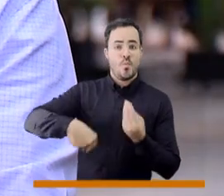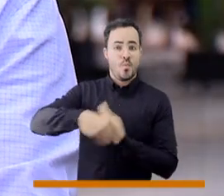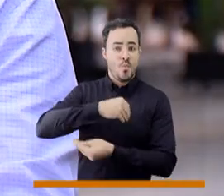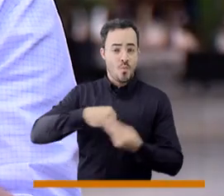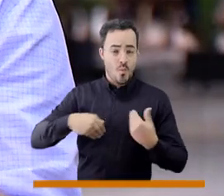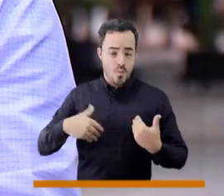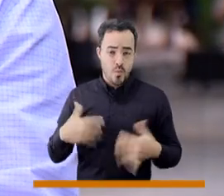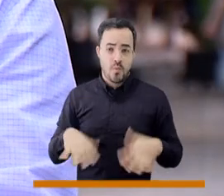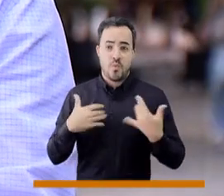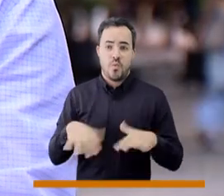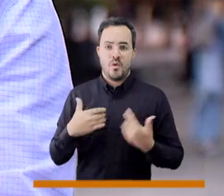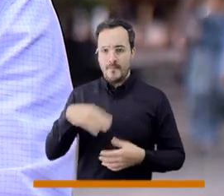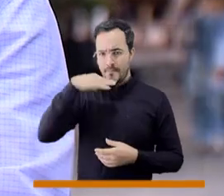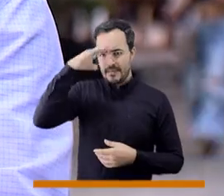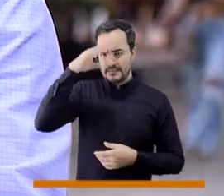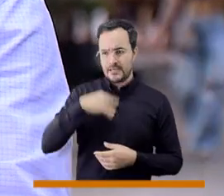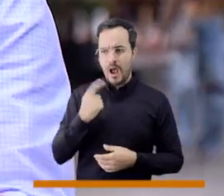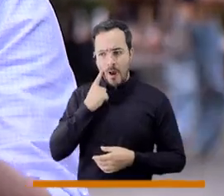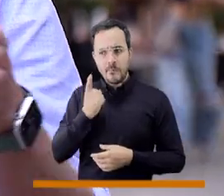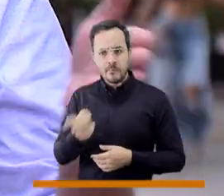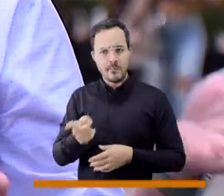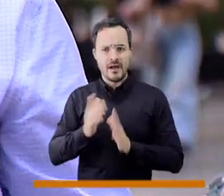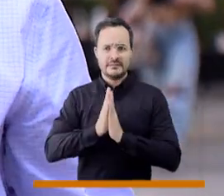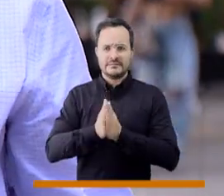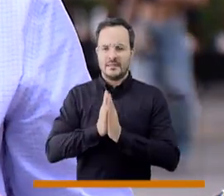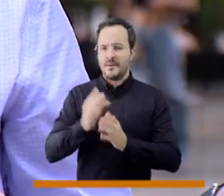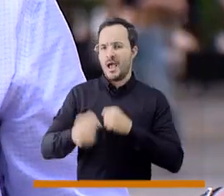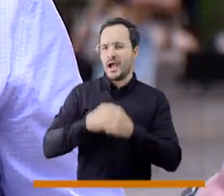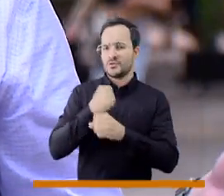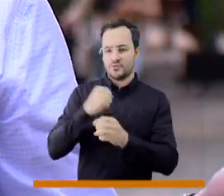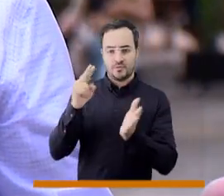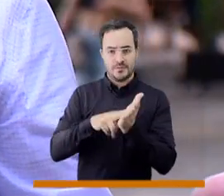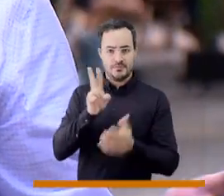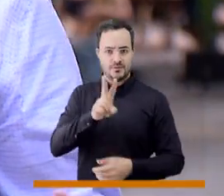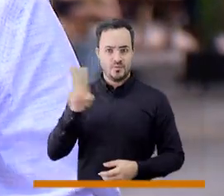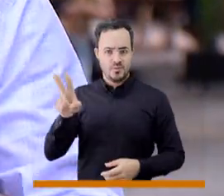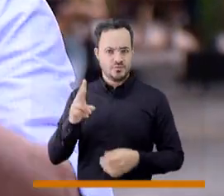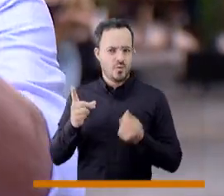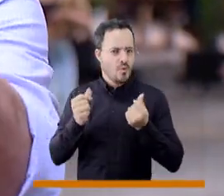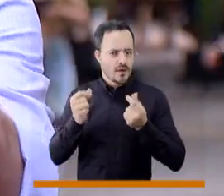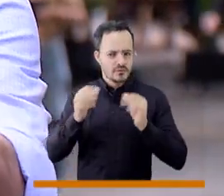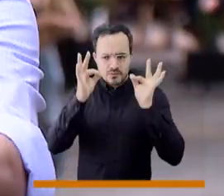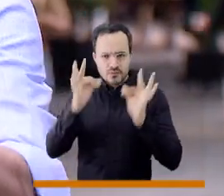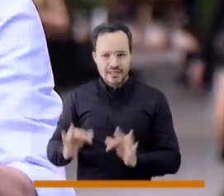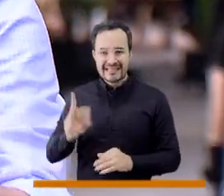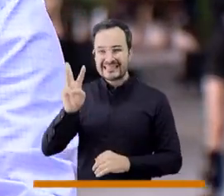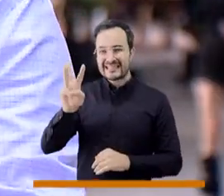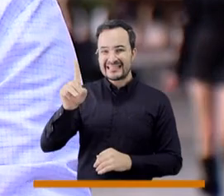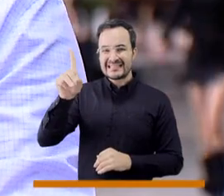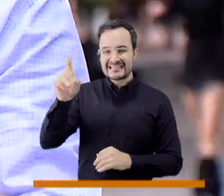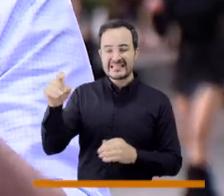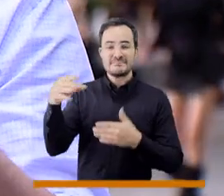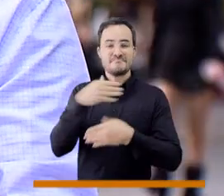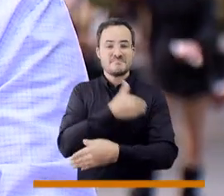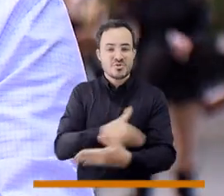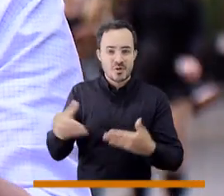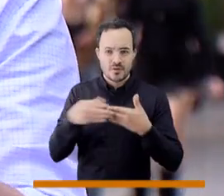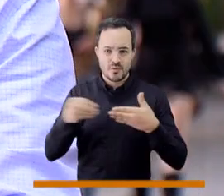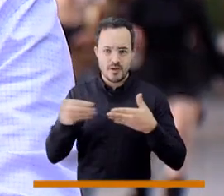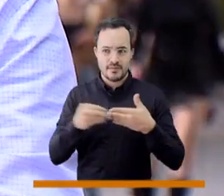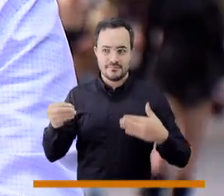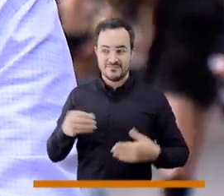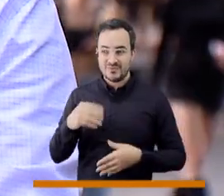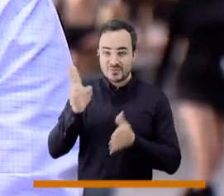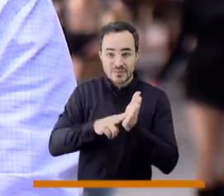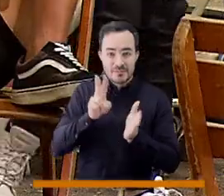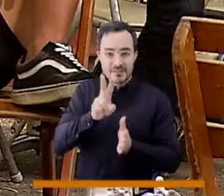a la ciudad. La derrama económica de la ciudad, nada más ahora en diciembre del 2022, fue de 36 millones de dólares recibió la ciudad solo